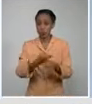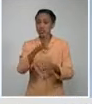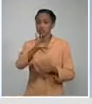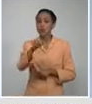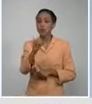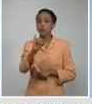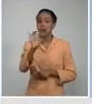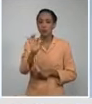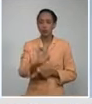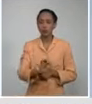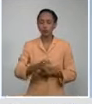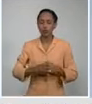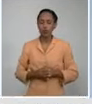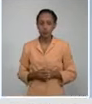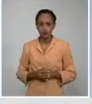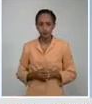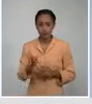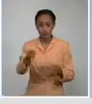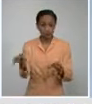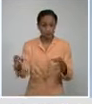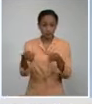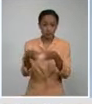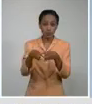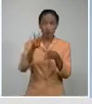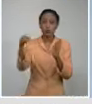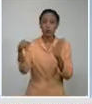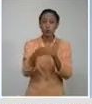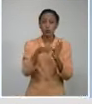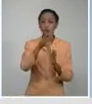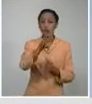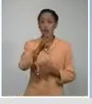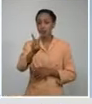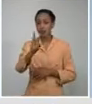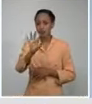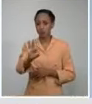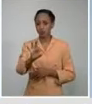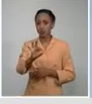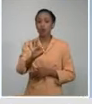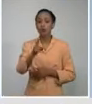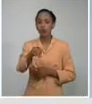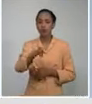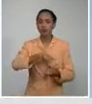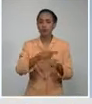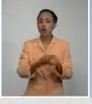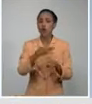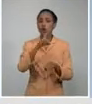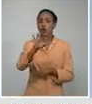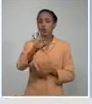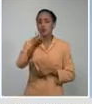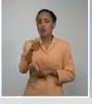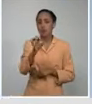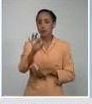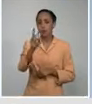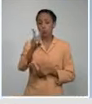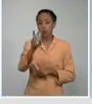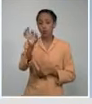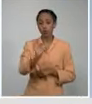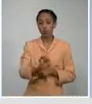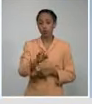5,6%. De ellos 4.228, el 98,2%, con una